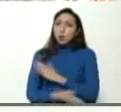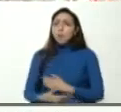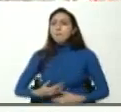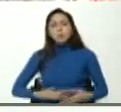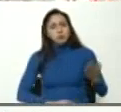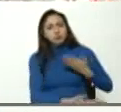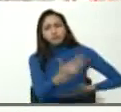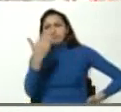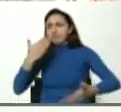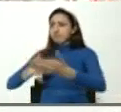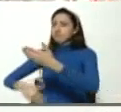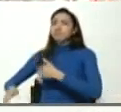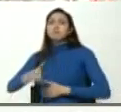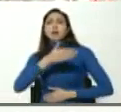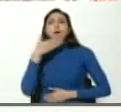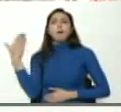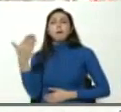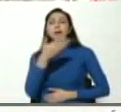común